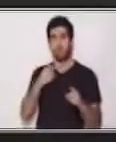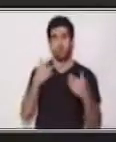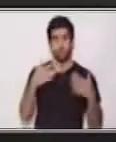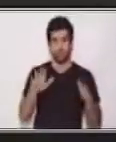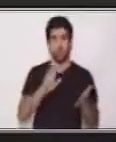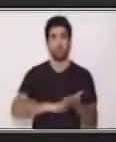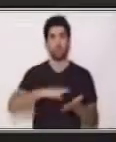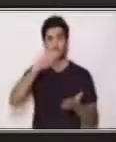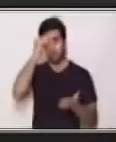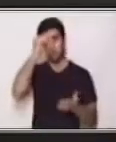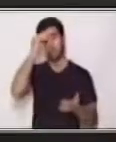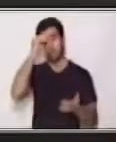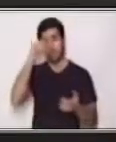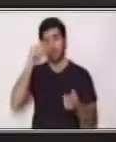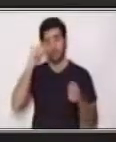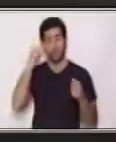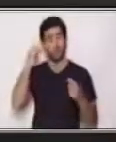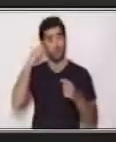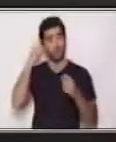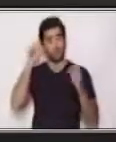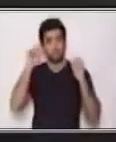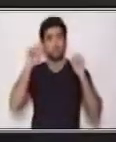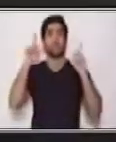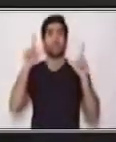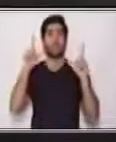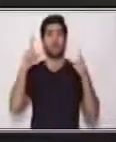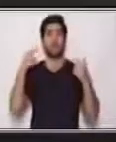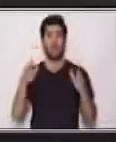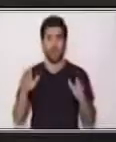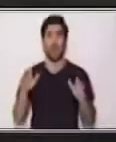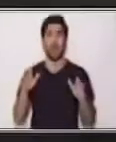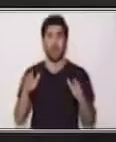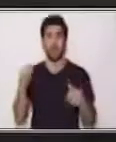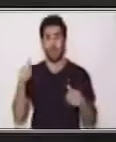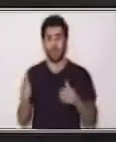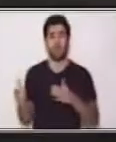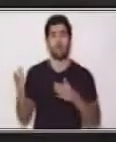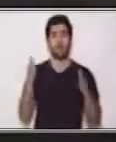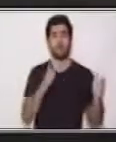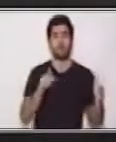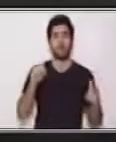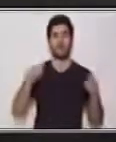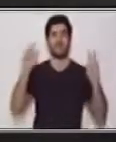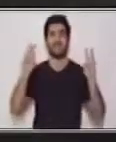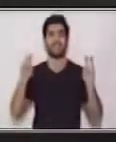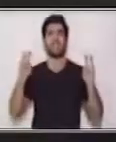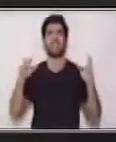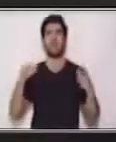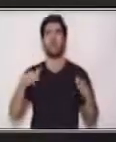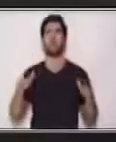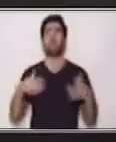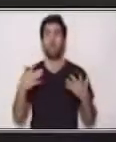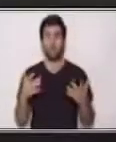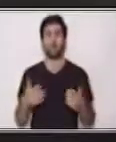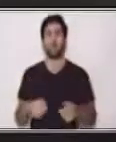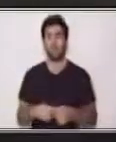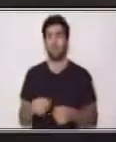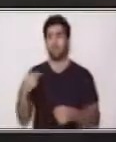nuestro cerebro y activamos nuestras neuronas, ahora vamos al tema del día de hoy. Para empezar, haremos